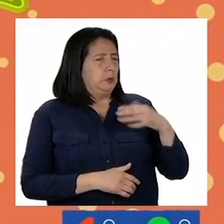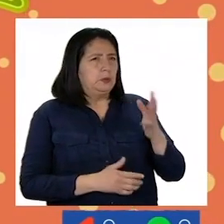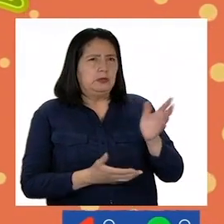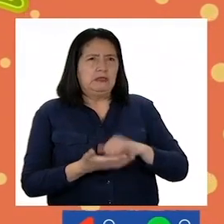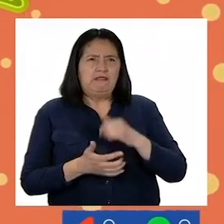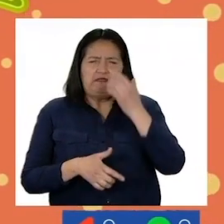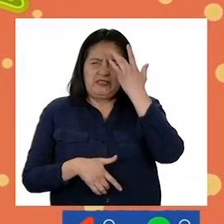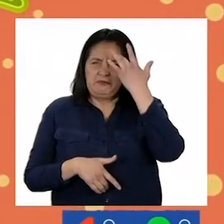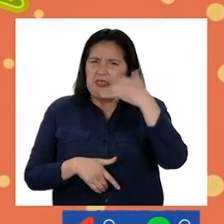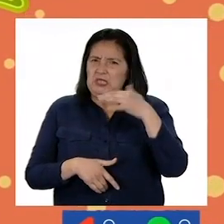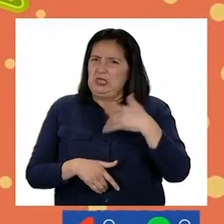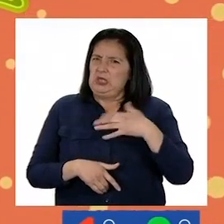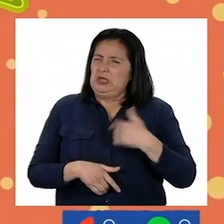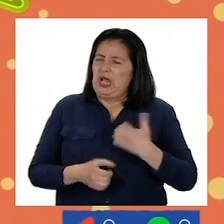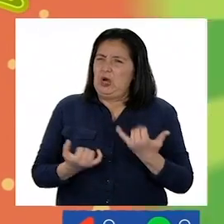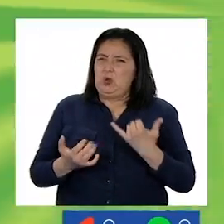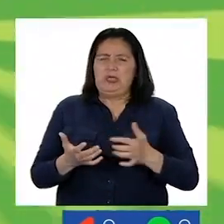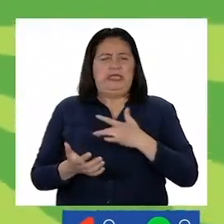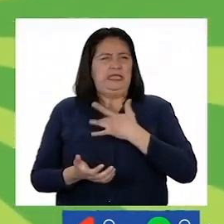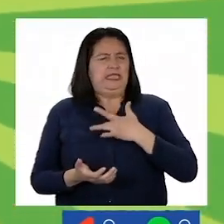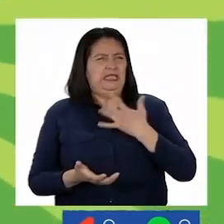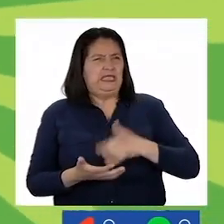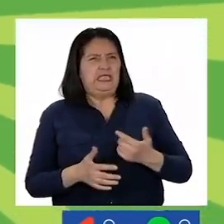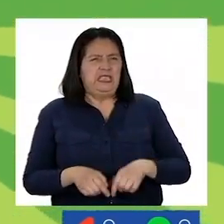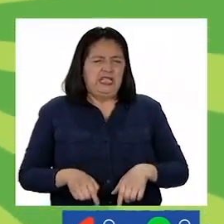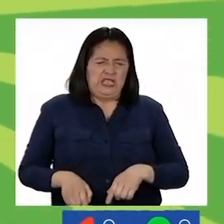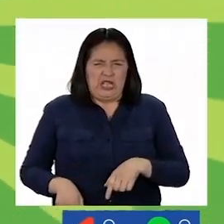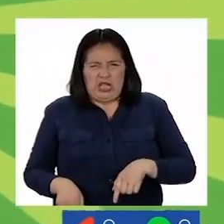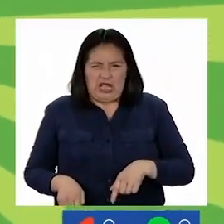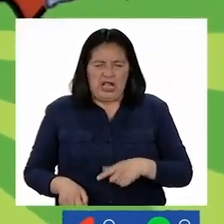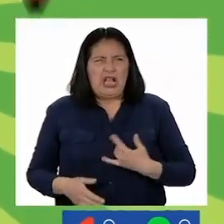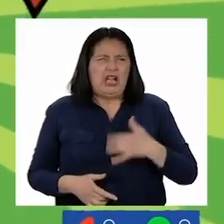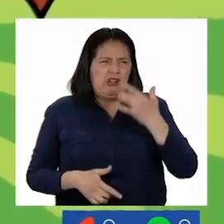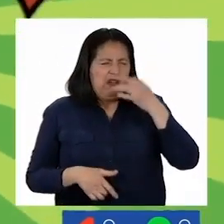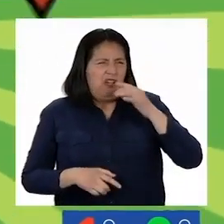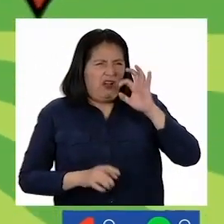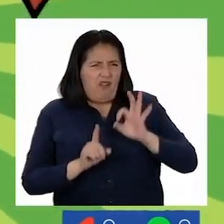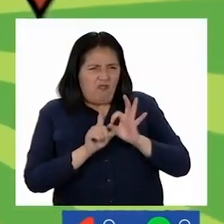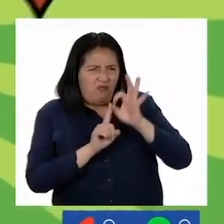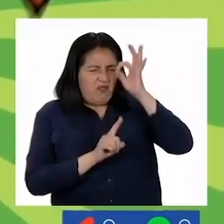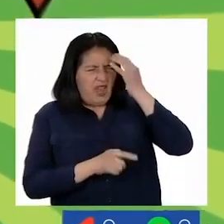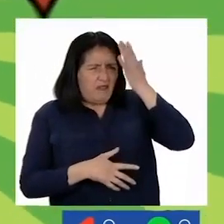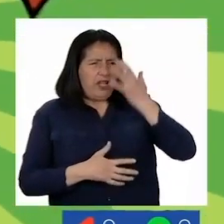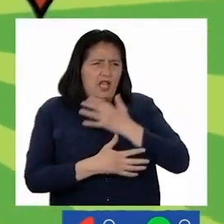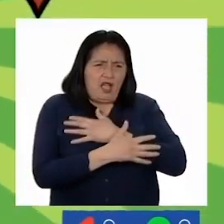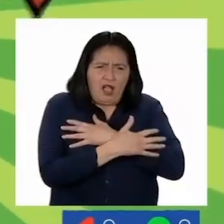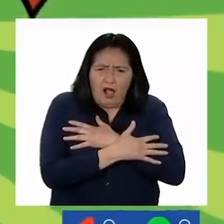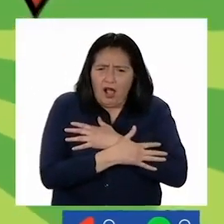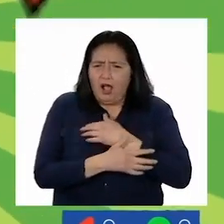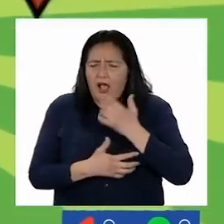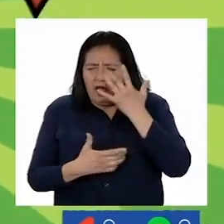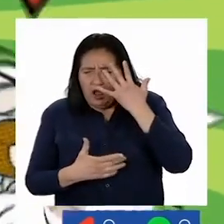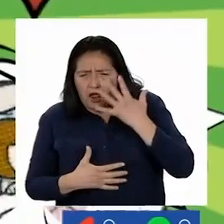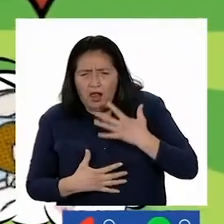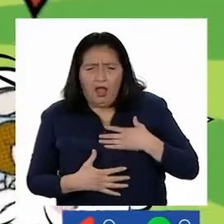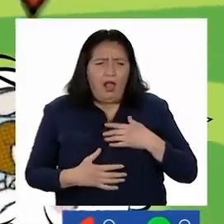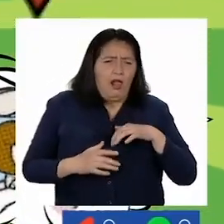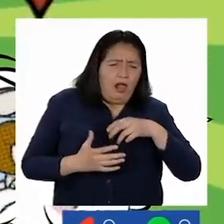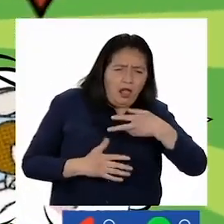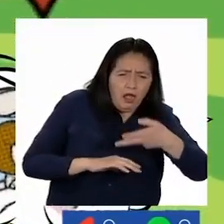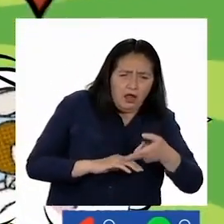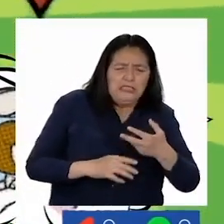dejaba mostrar todos sus síntomas: calambres fuertes, fiebre con escalofríos, decaimiento,